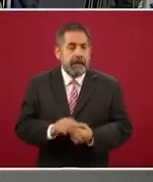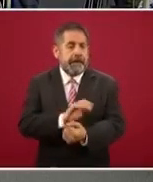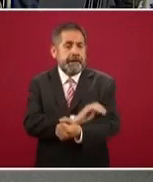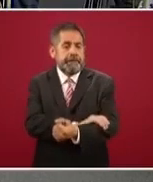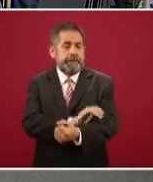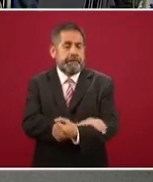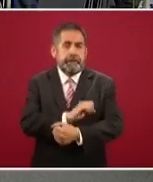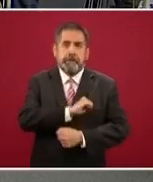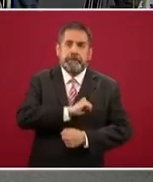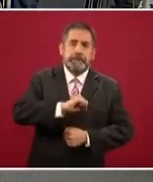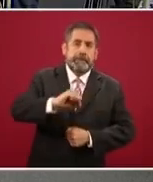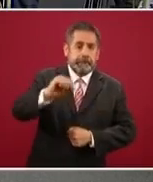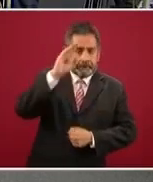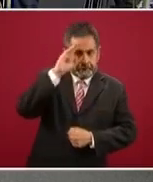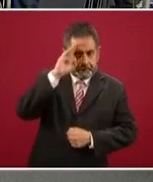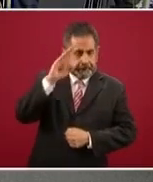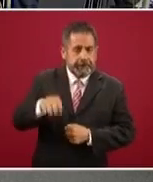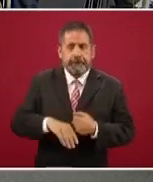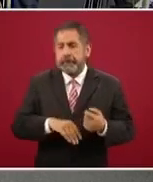hipertensión,